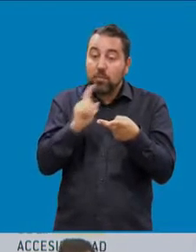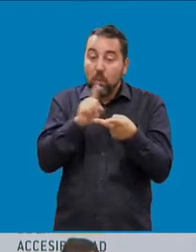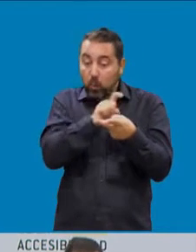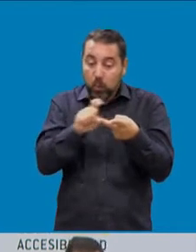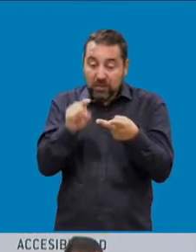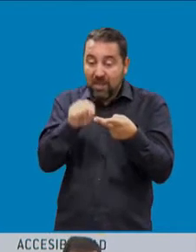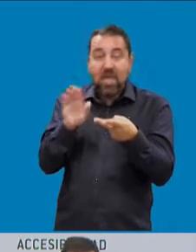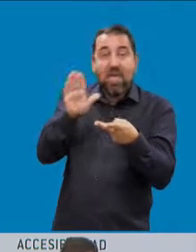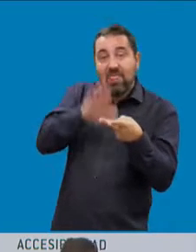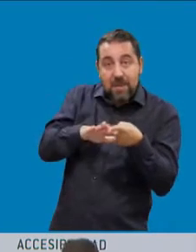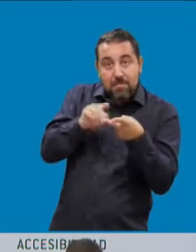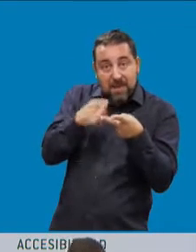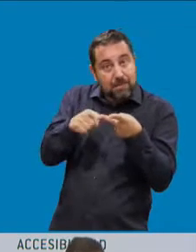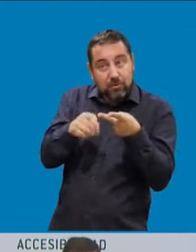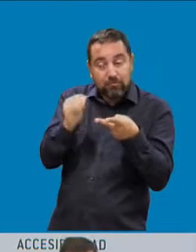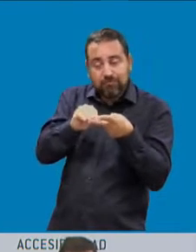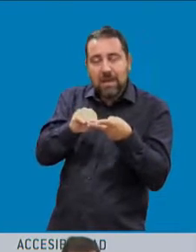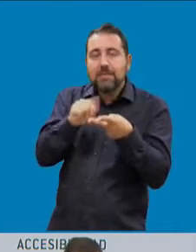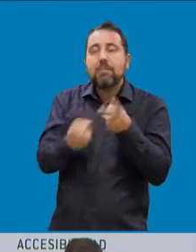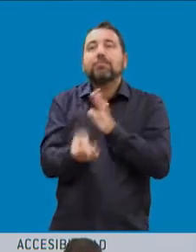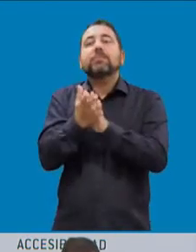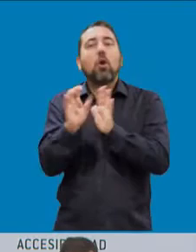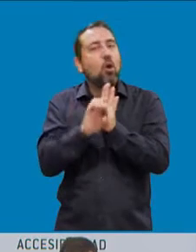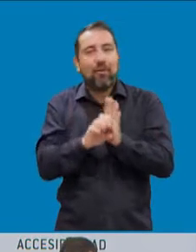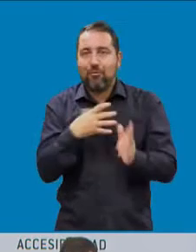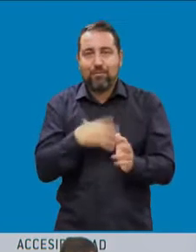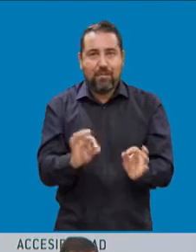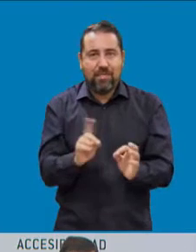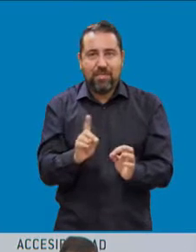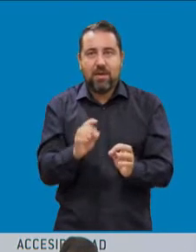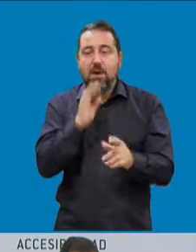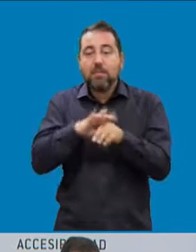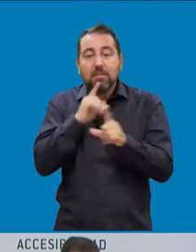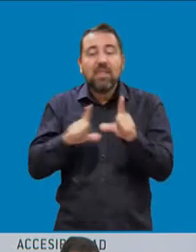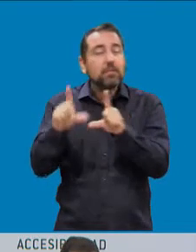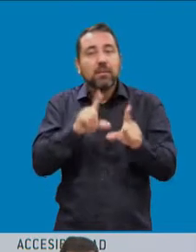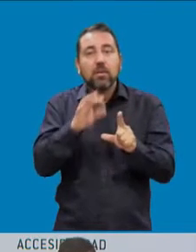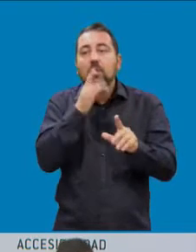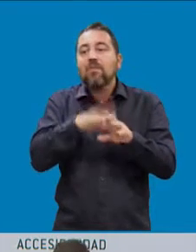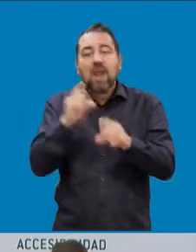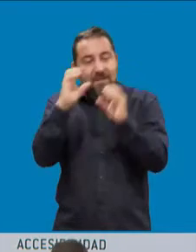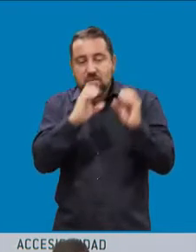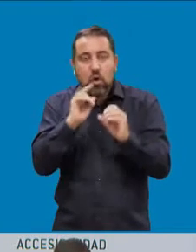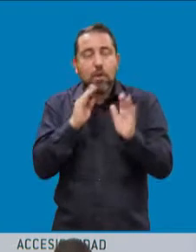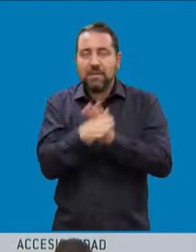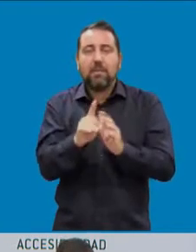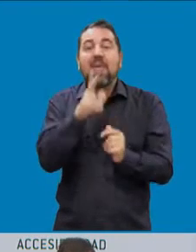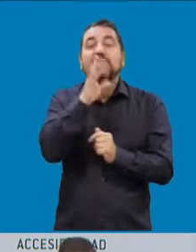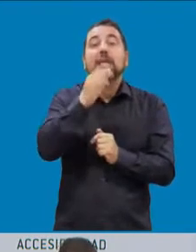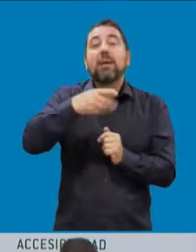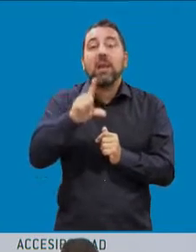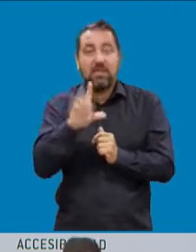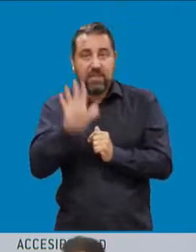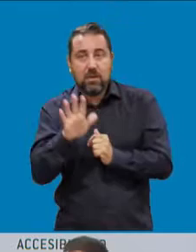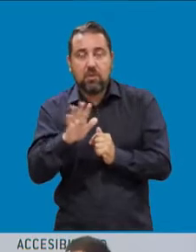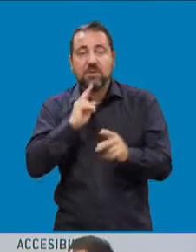función en ese elemento, pero si no te posicionabas con el cursor encima de ese elemento no se activaba el código. No podías activarlo por desplazamientos porque